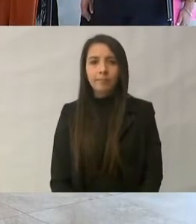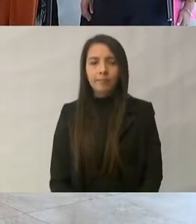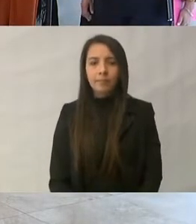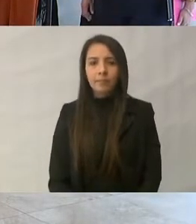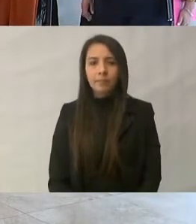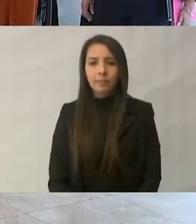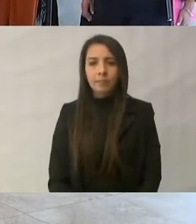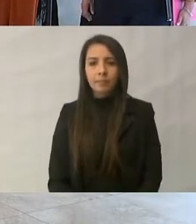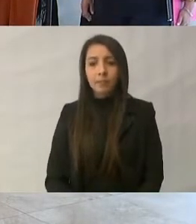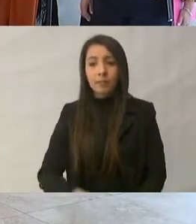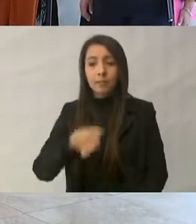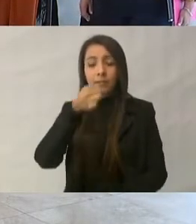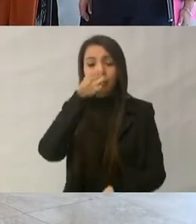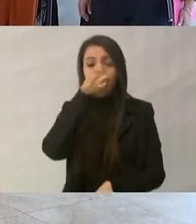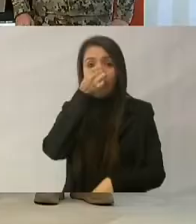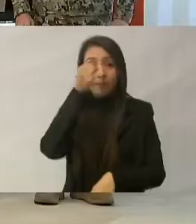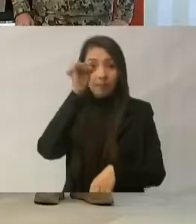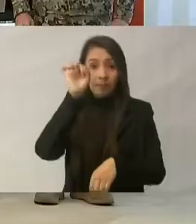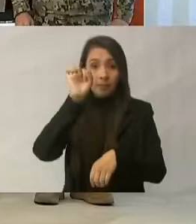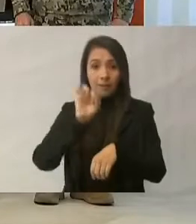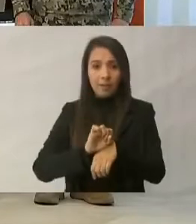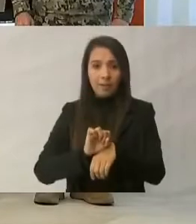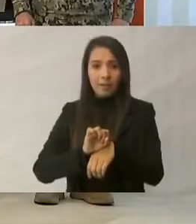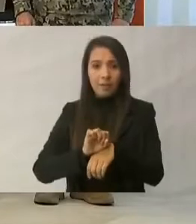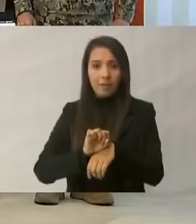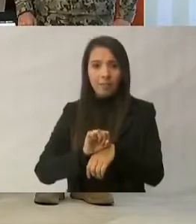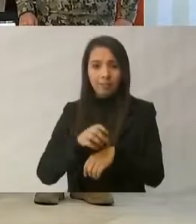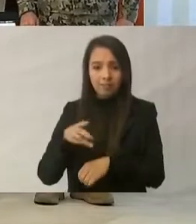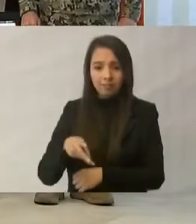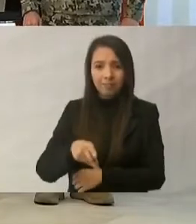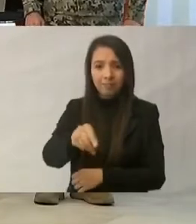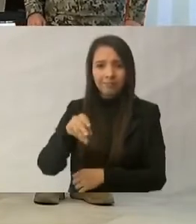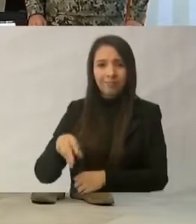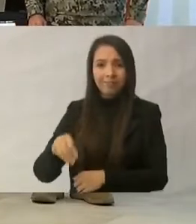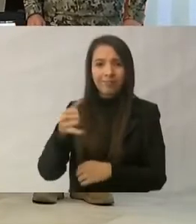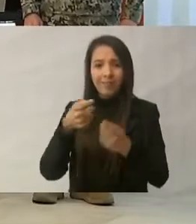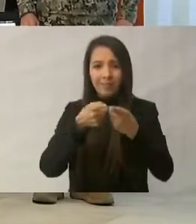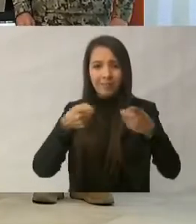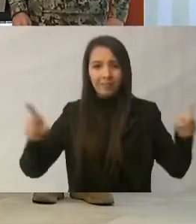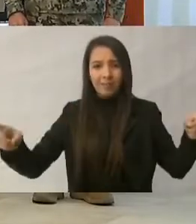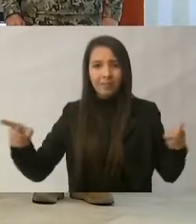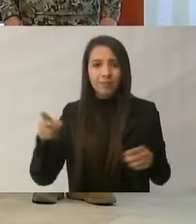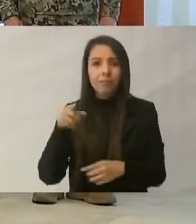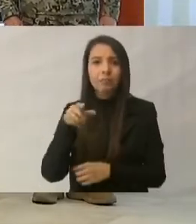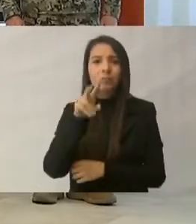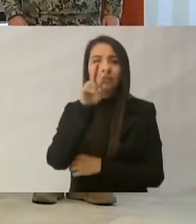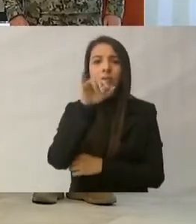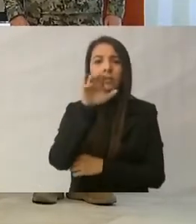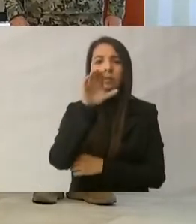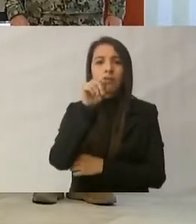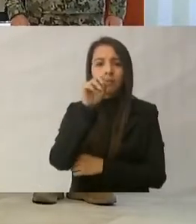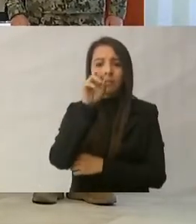El secretario de Agricultura y Desarrollo Rural, Víctor Manuel Villalobos, Arámbula.